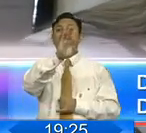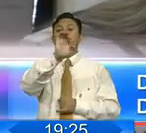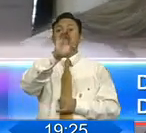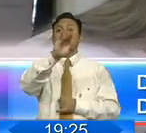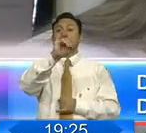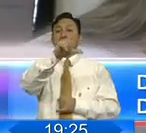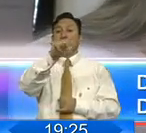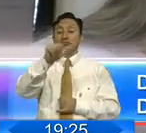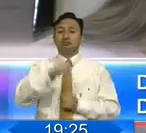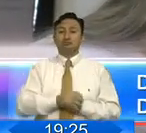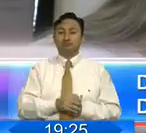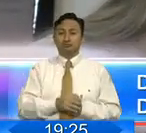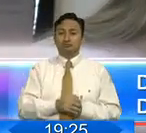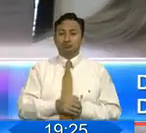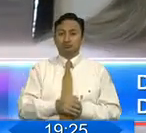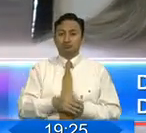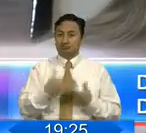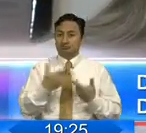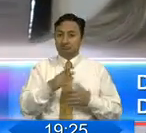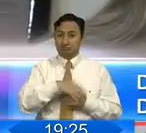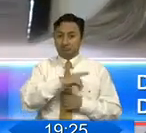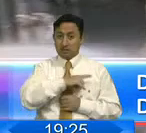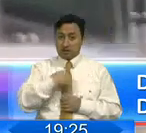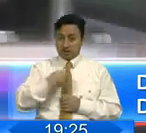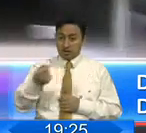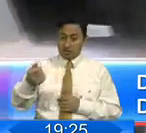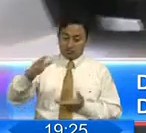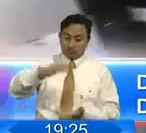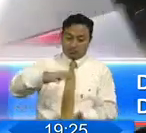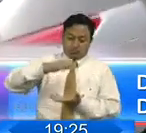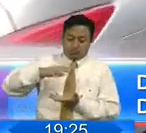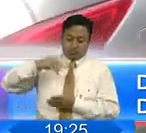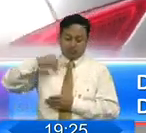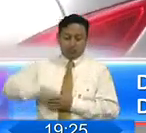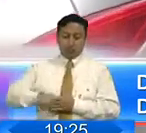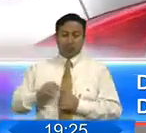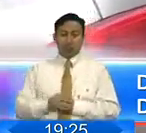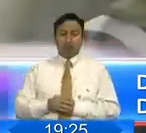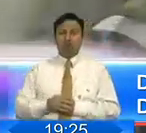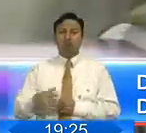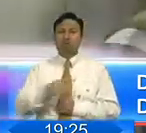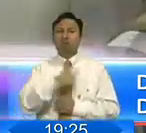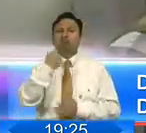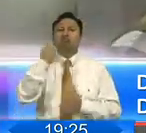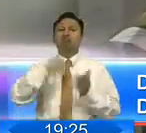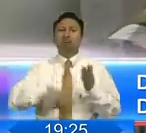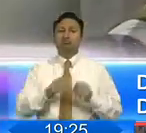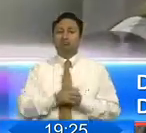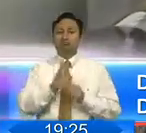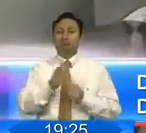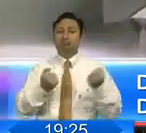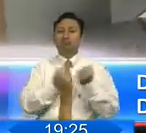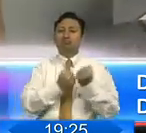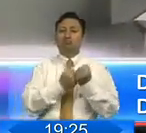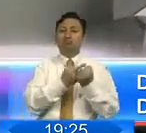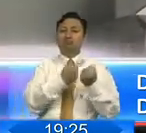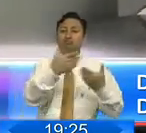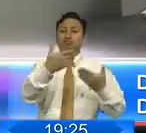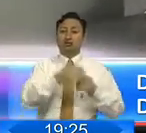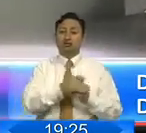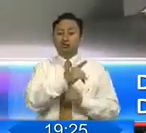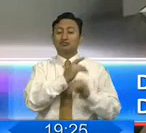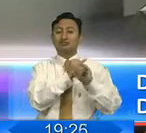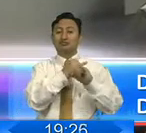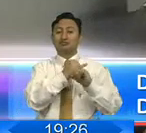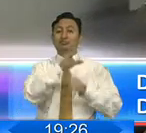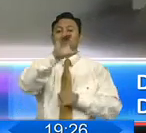día que estuvo establecido y llevaba el dinero. Además agregó que el argumento para el cobro era para un apoyo político al ingeniero Marcelo Cabrera,